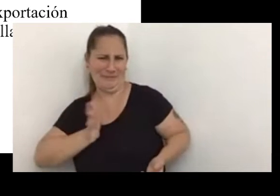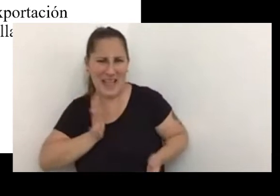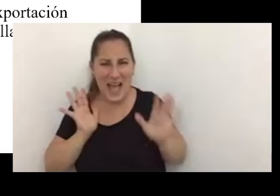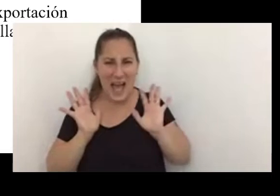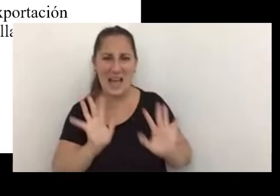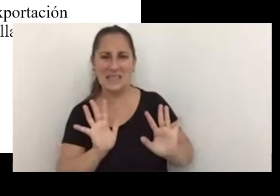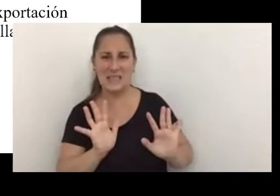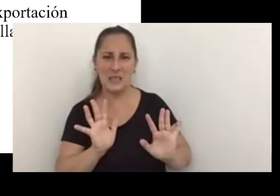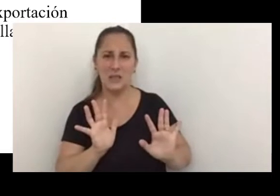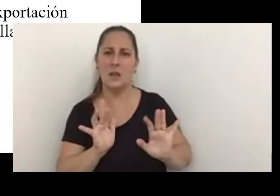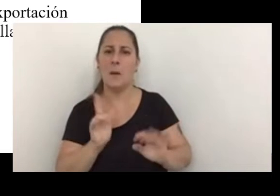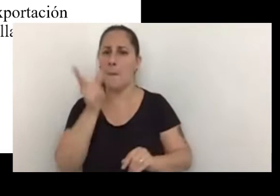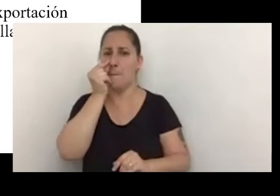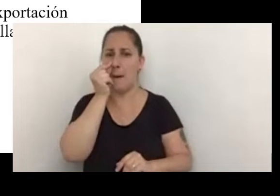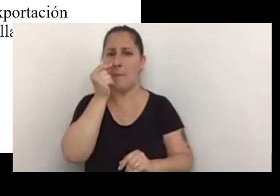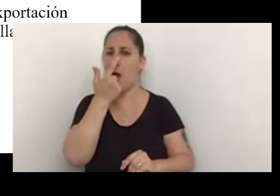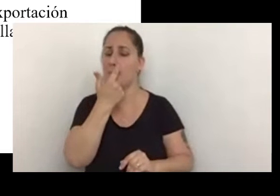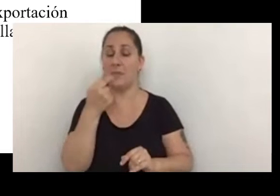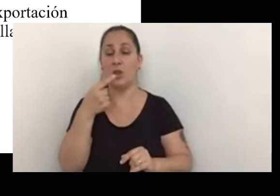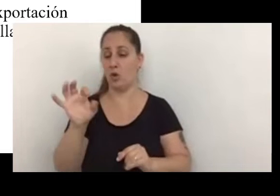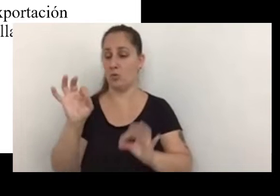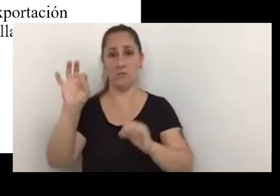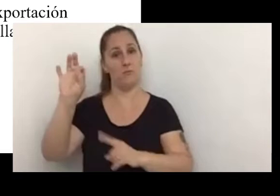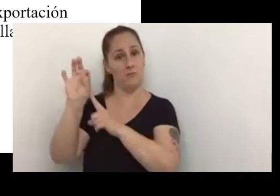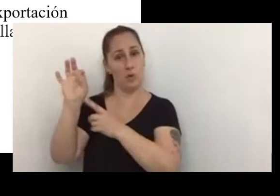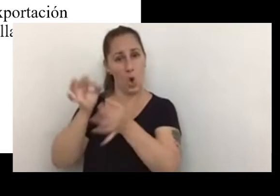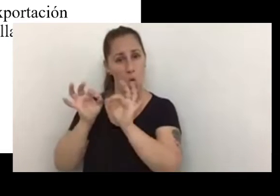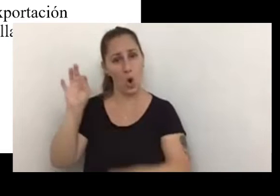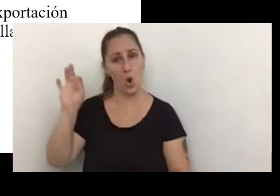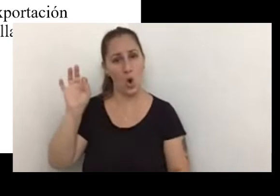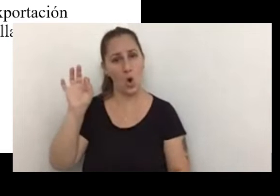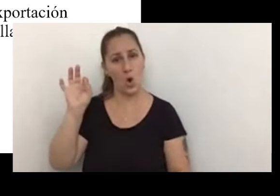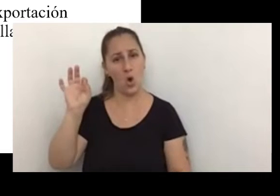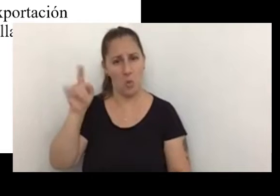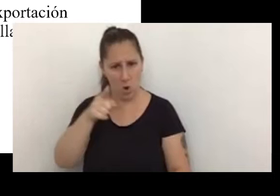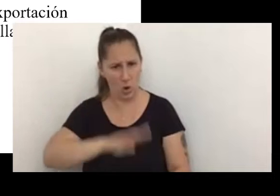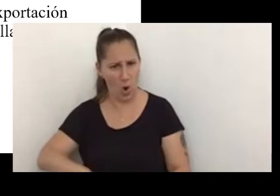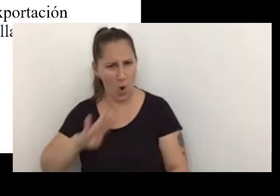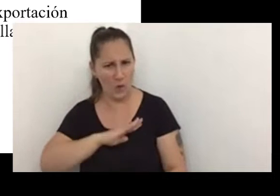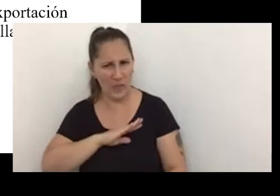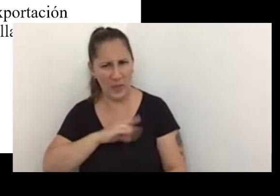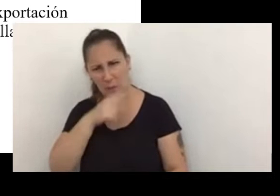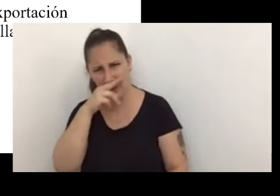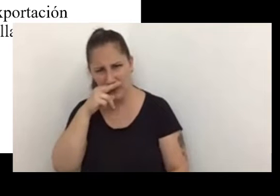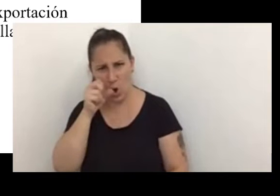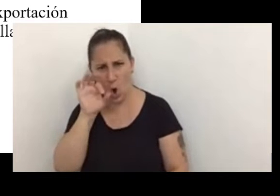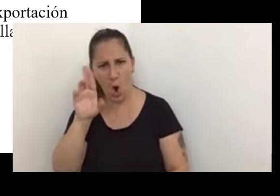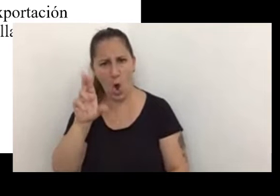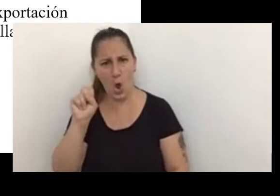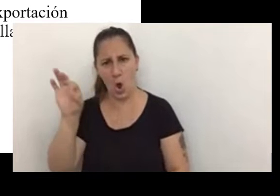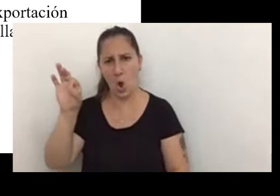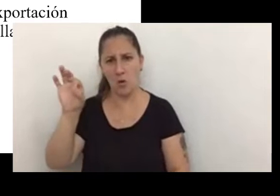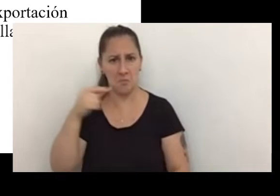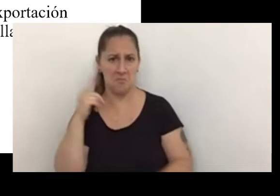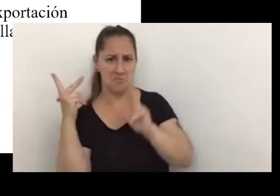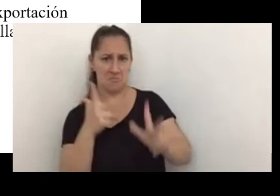su padre le mostró una moneda de oro y le preguntó si se sentía ofendido por el olor del oro. Tito le dijo que no, y en